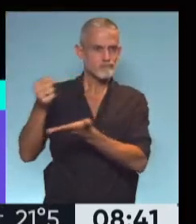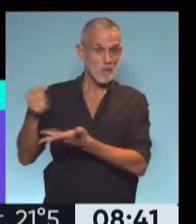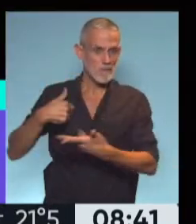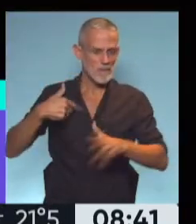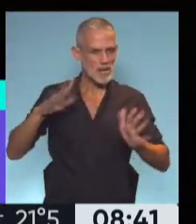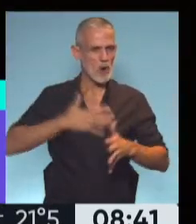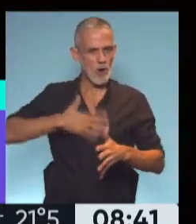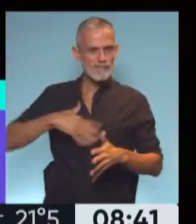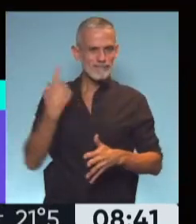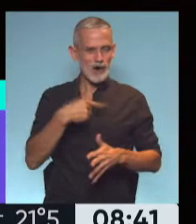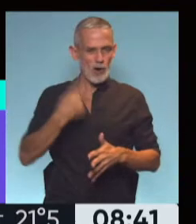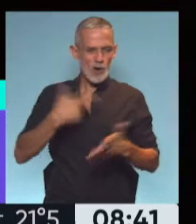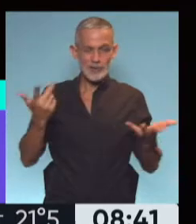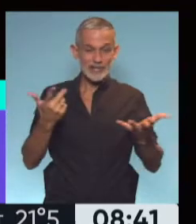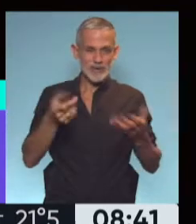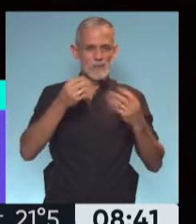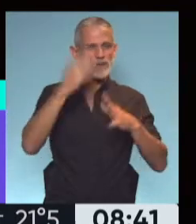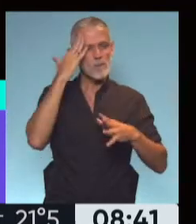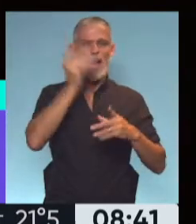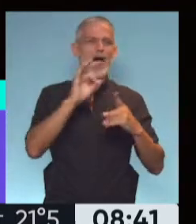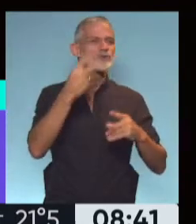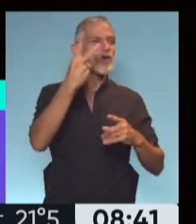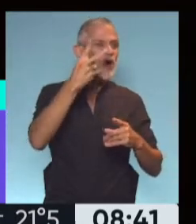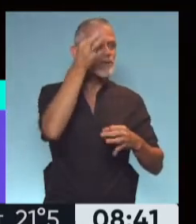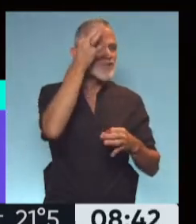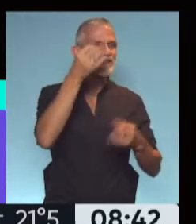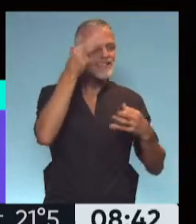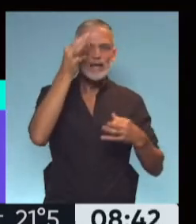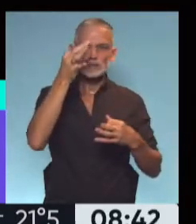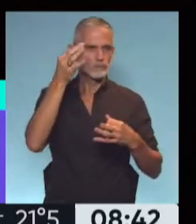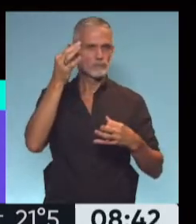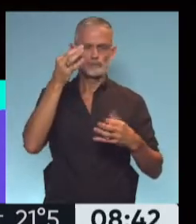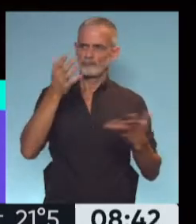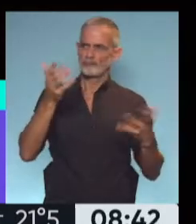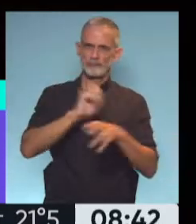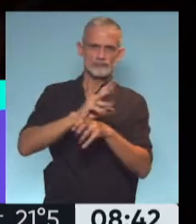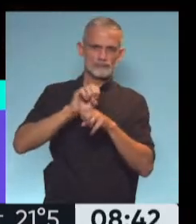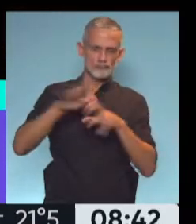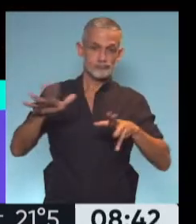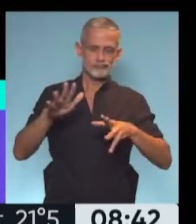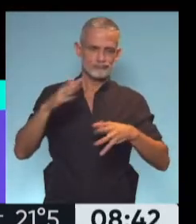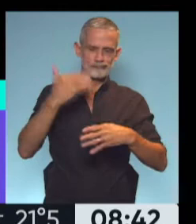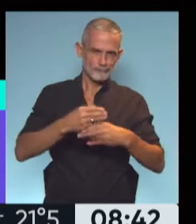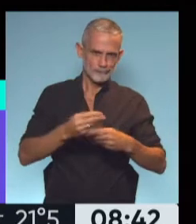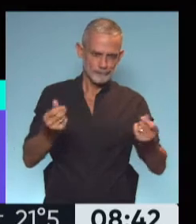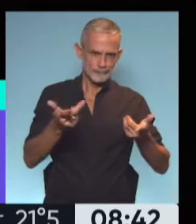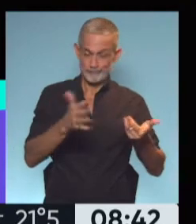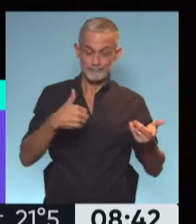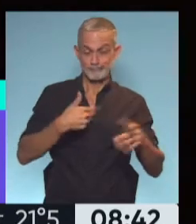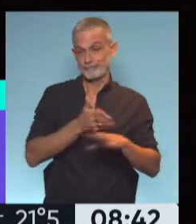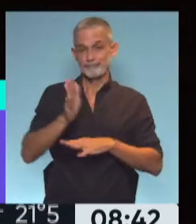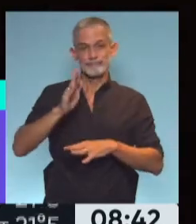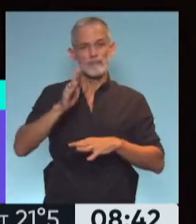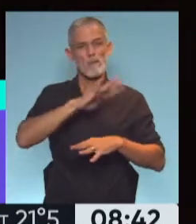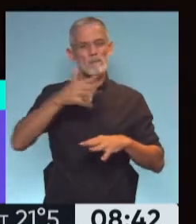estábamos muy contentos. Empezamos en marzo, hicimos dos funciones y terminó todo. Así que me fui a Mar del